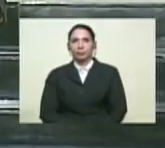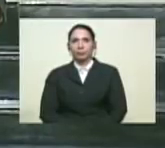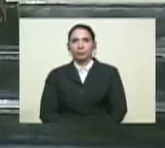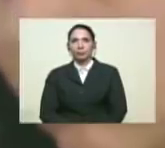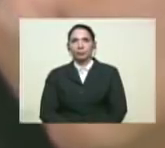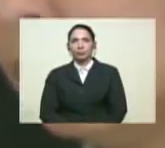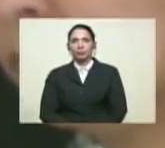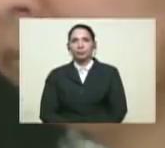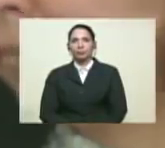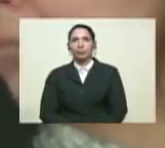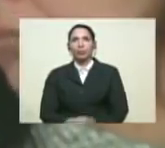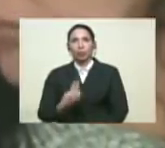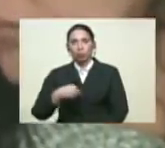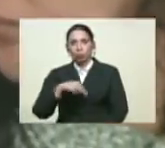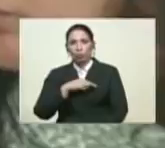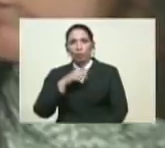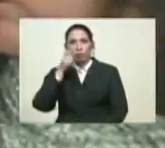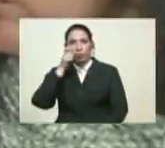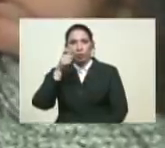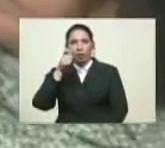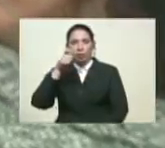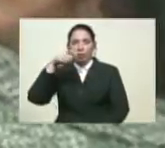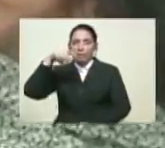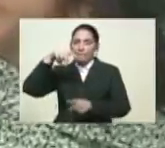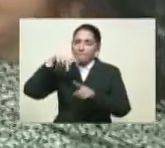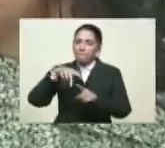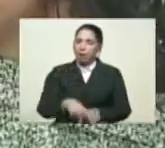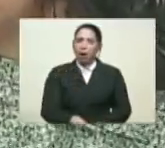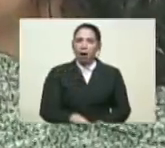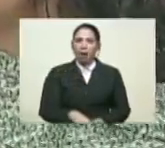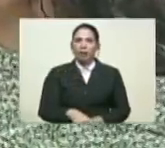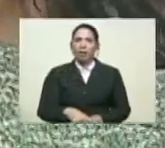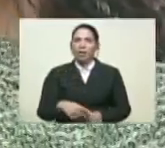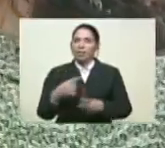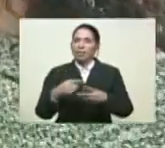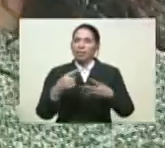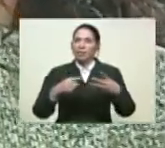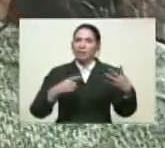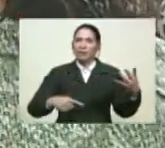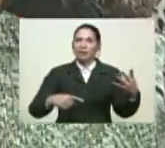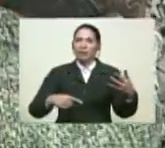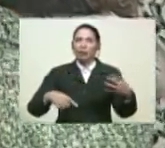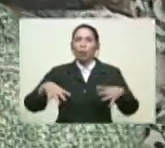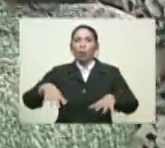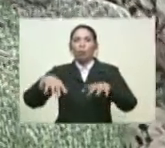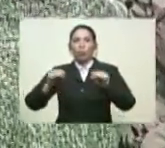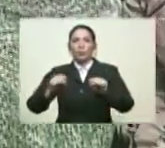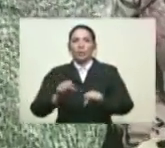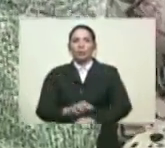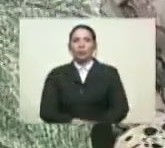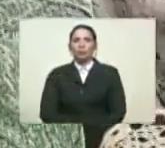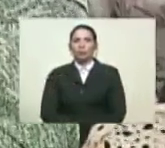en que nuestro pueblo se vio sometido a distintas formas de opresión y dominación.